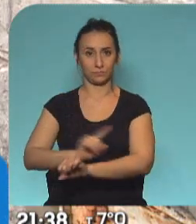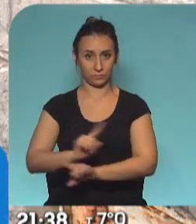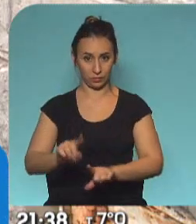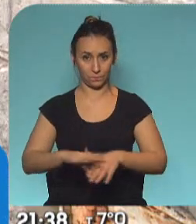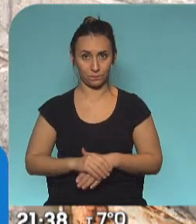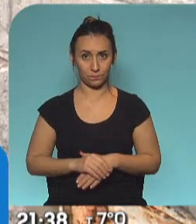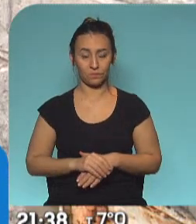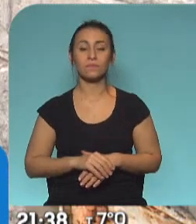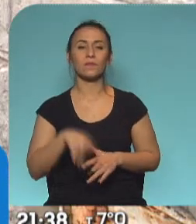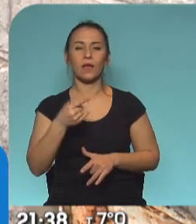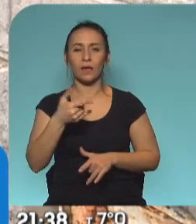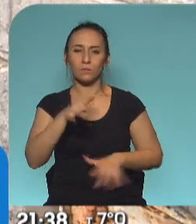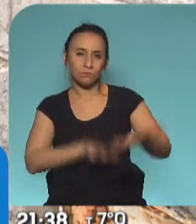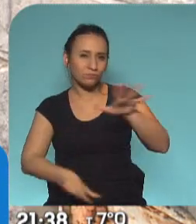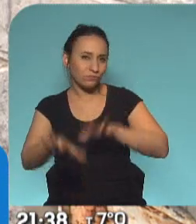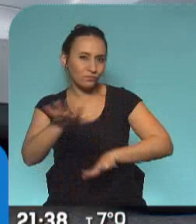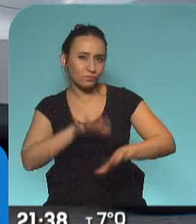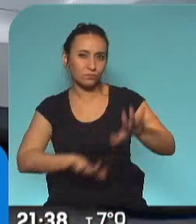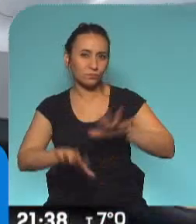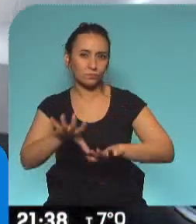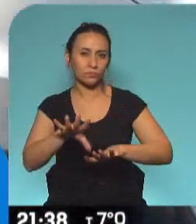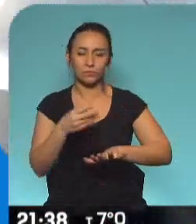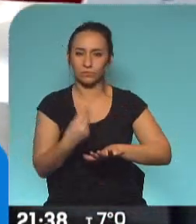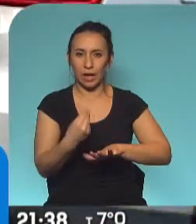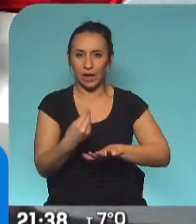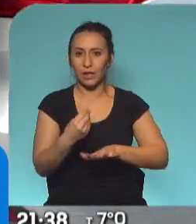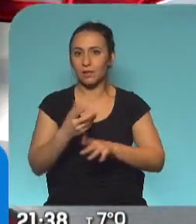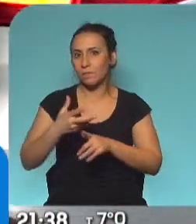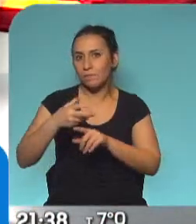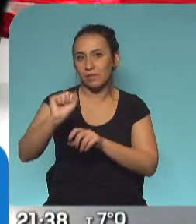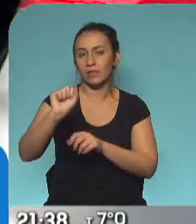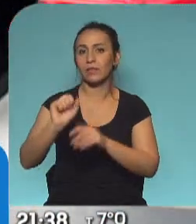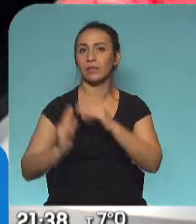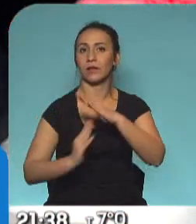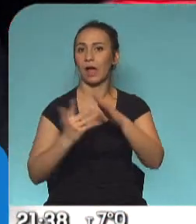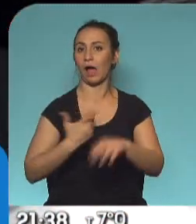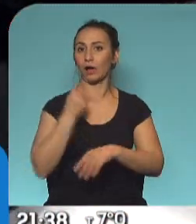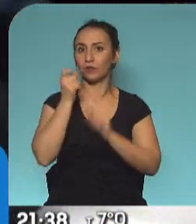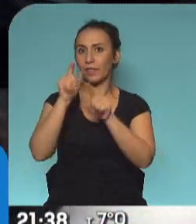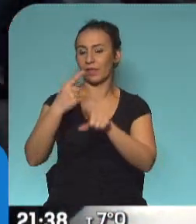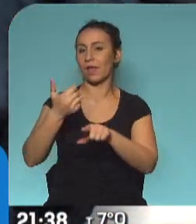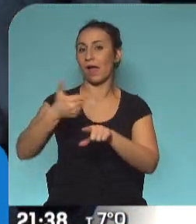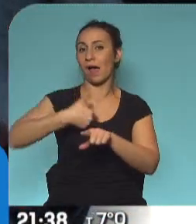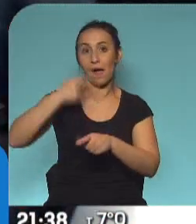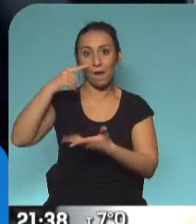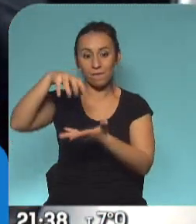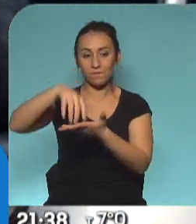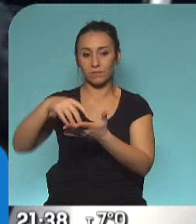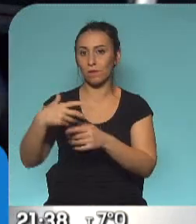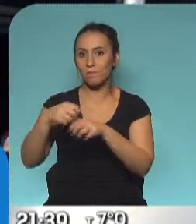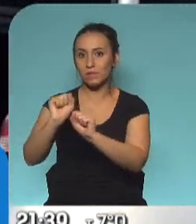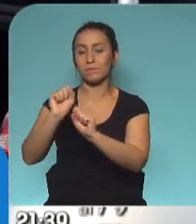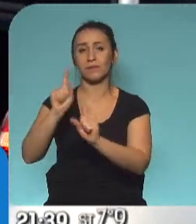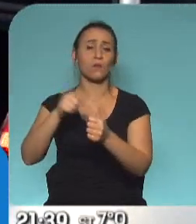Que se trata toda una operación para llegar a las máximas autoridades de la AFI, es decir, a